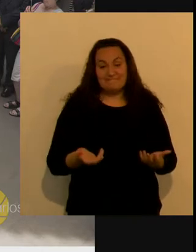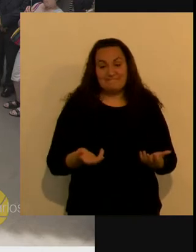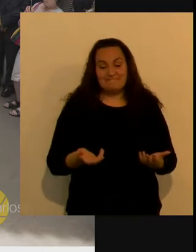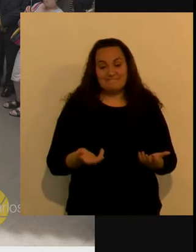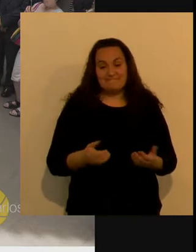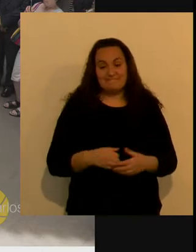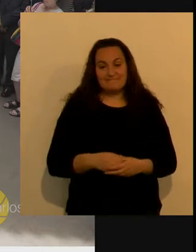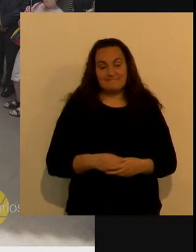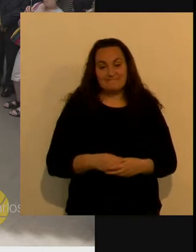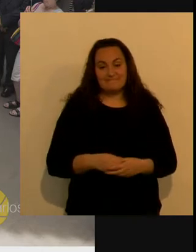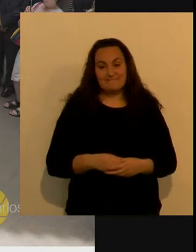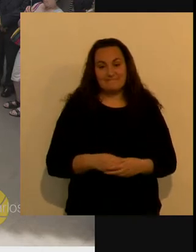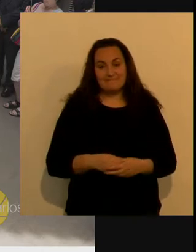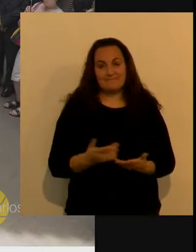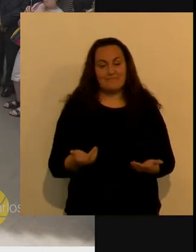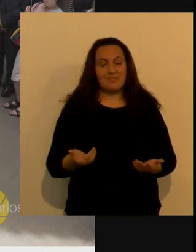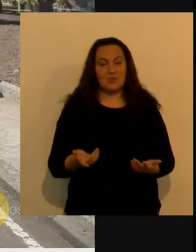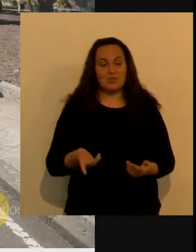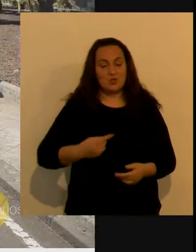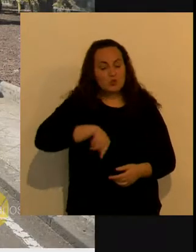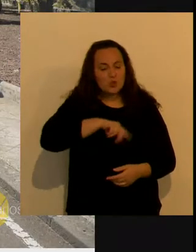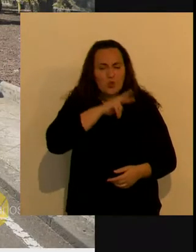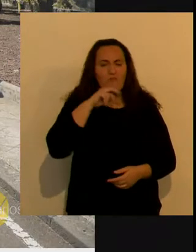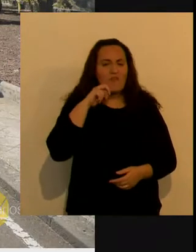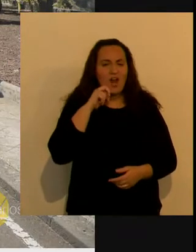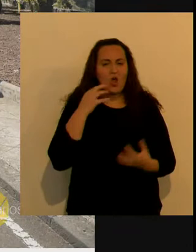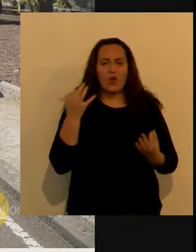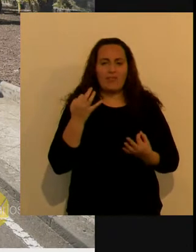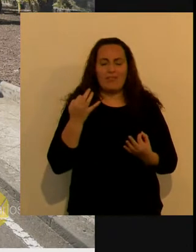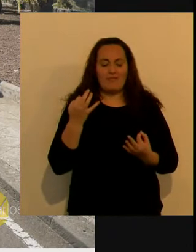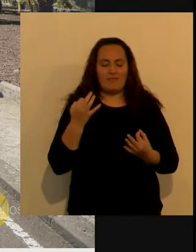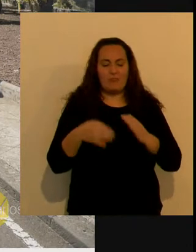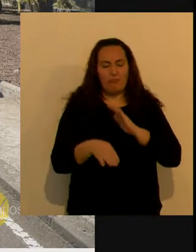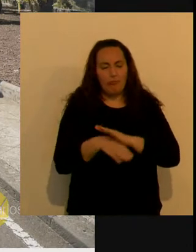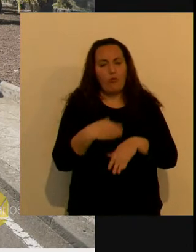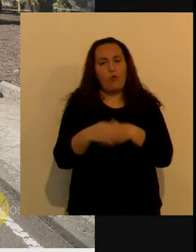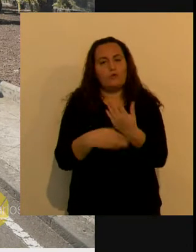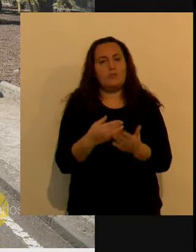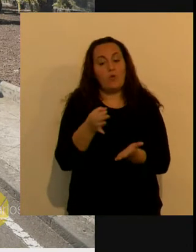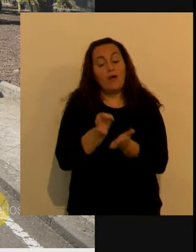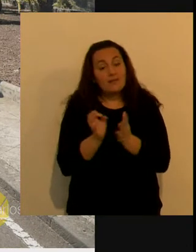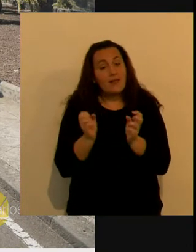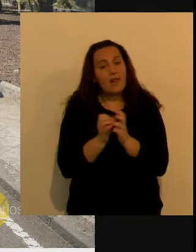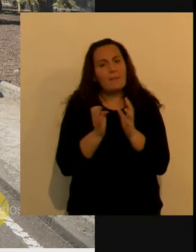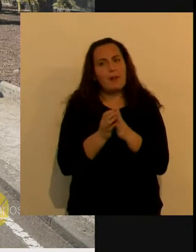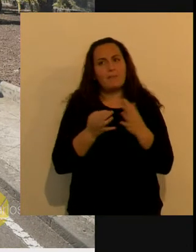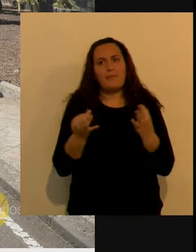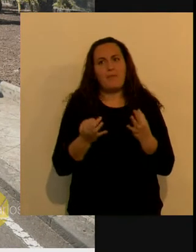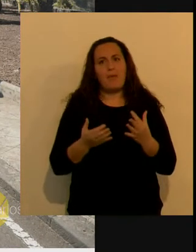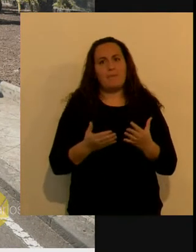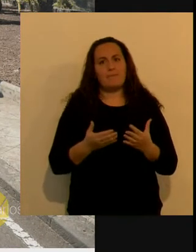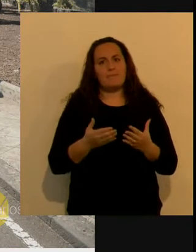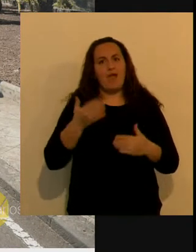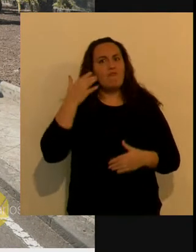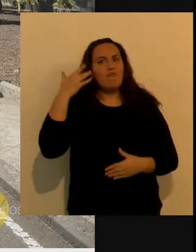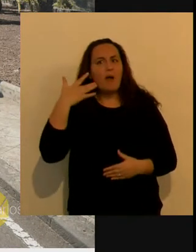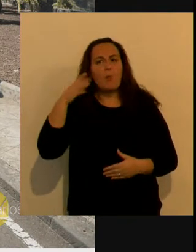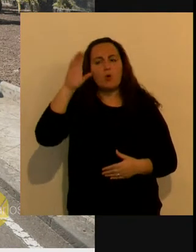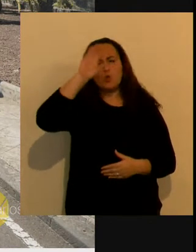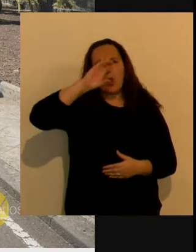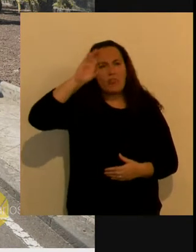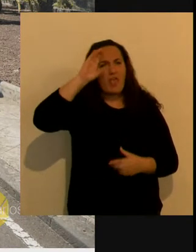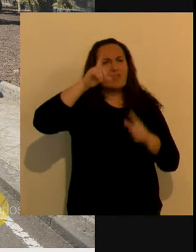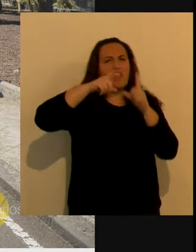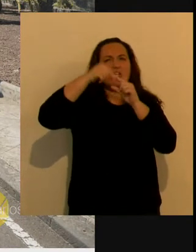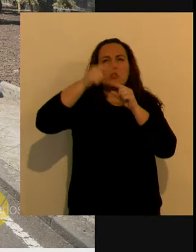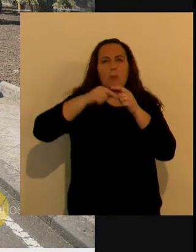Y nuestro valor es continuar a hacer la Isla de la Palma más y más famoso en ciencia, en astronomía,